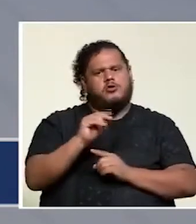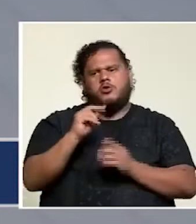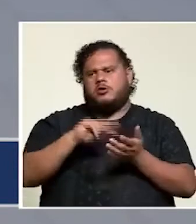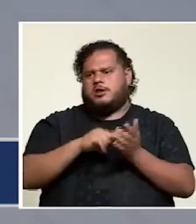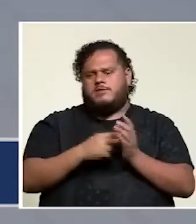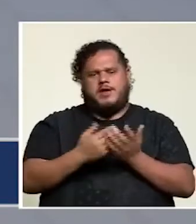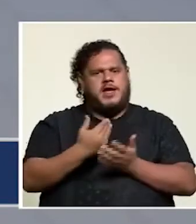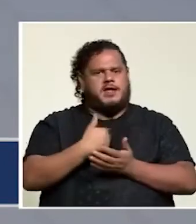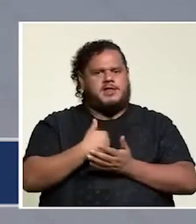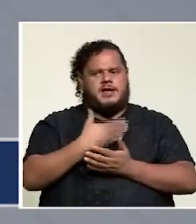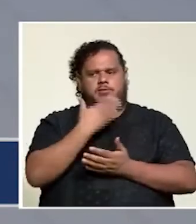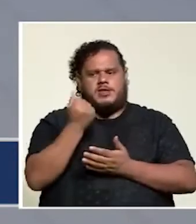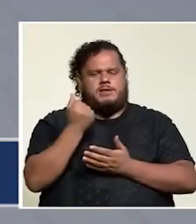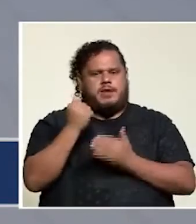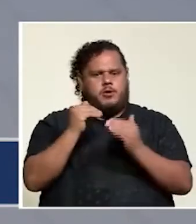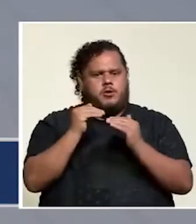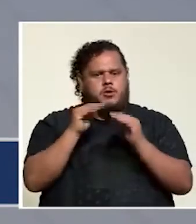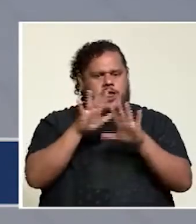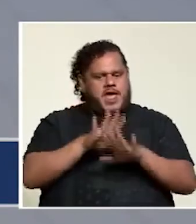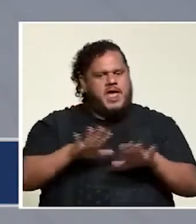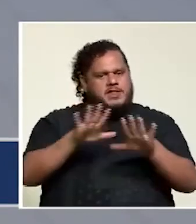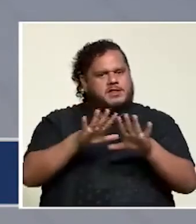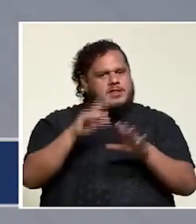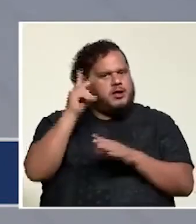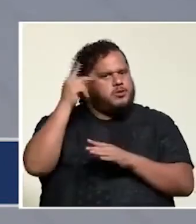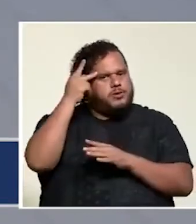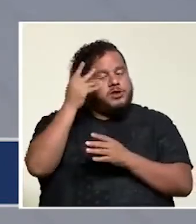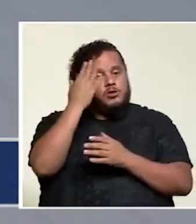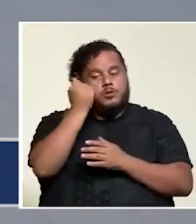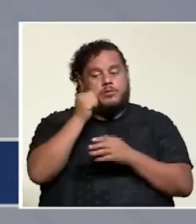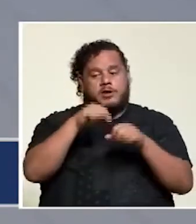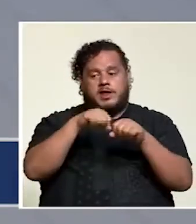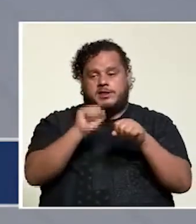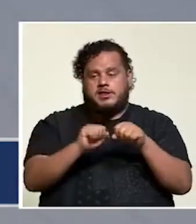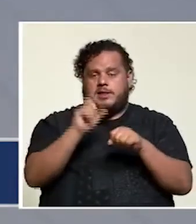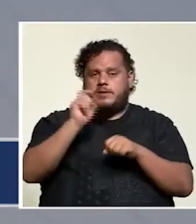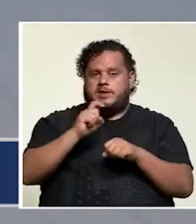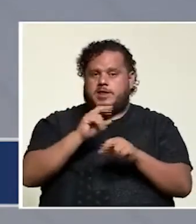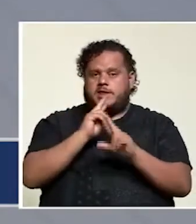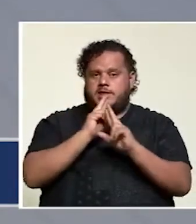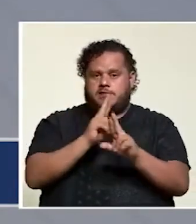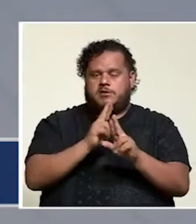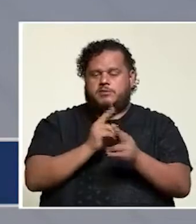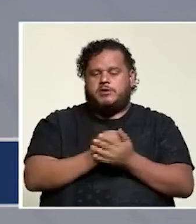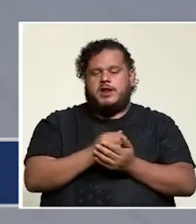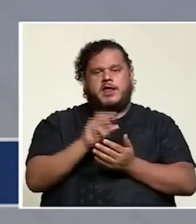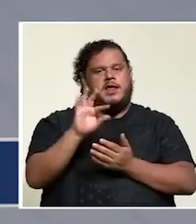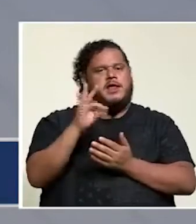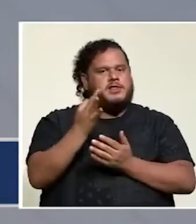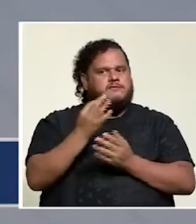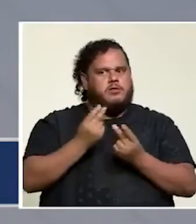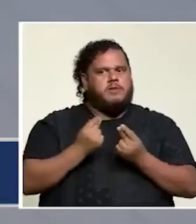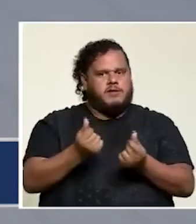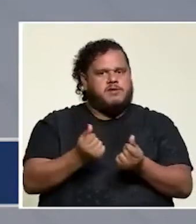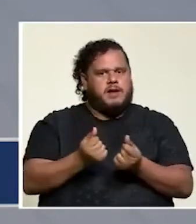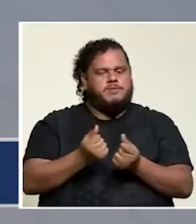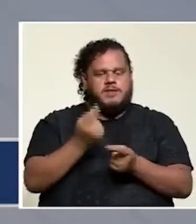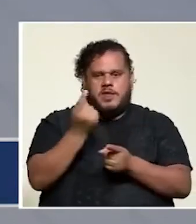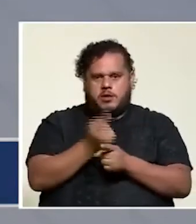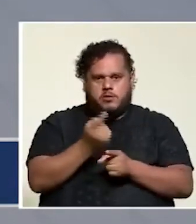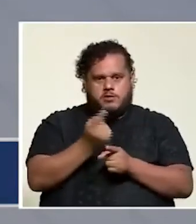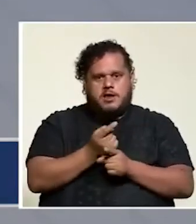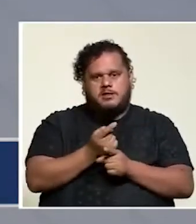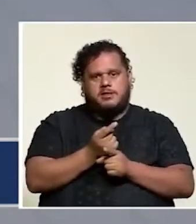en el mejor escenario político, ¿verdad? Porque el sistema necesita responder de manera rápida, oportuna,